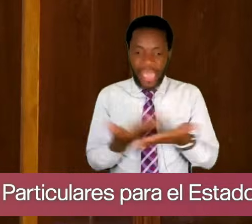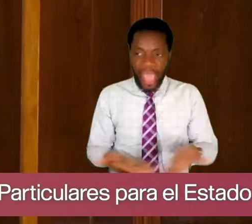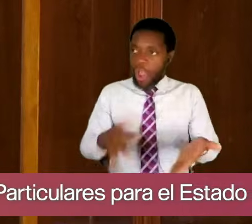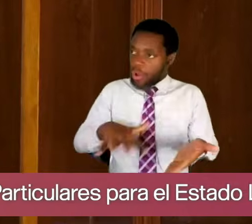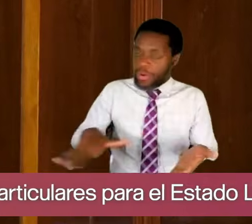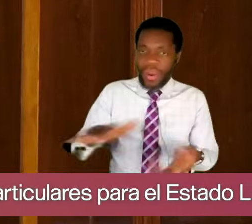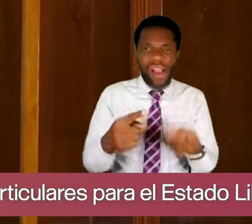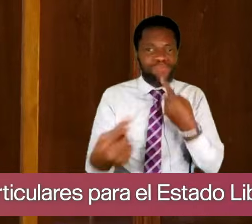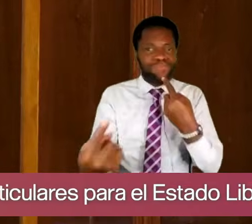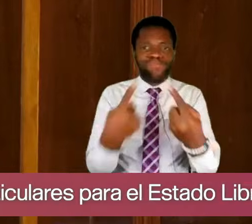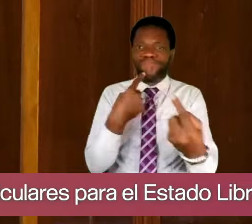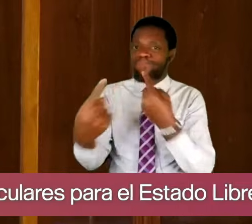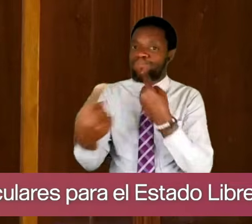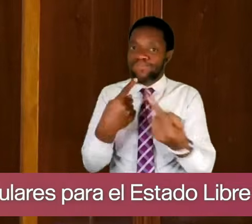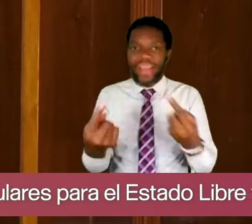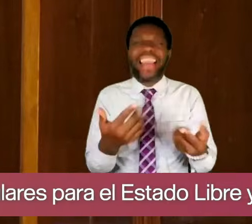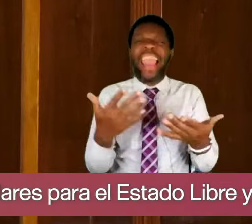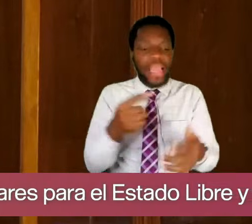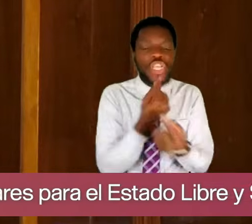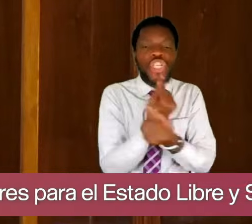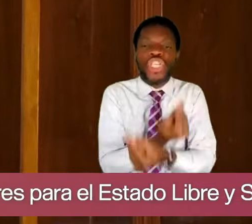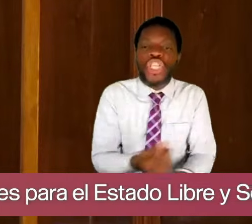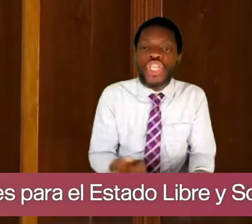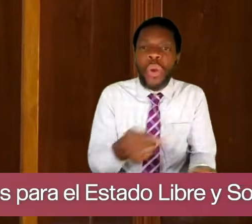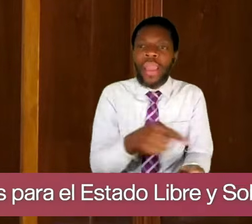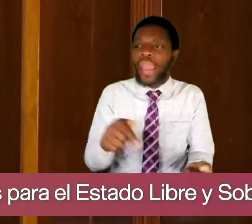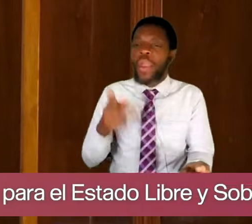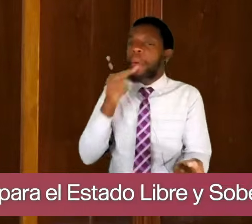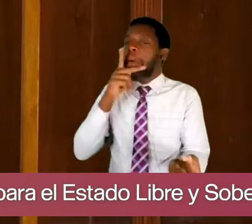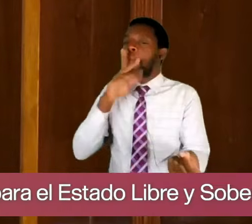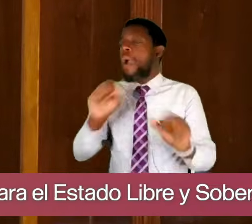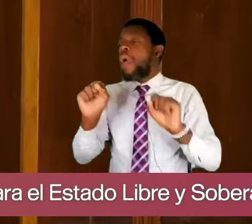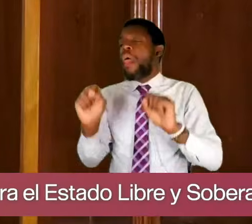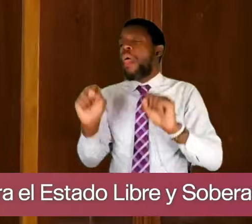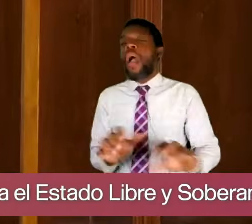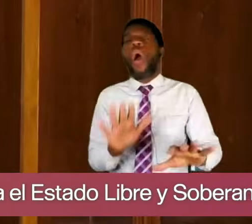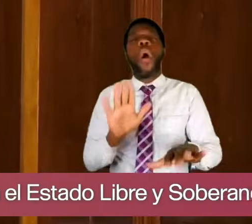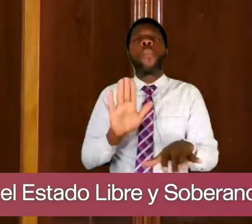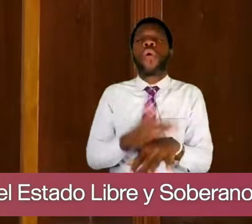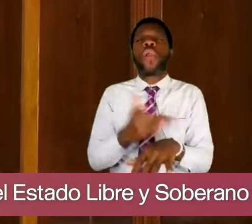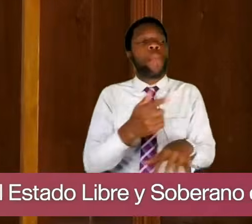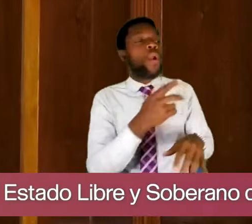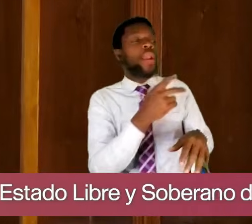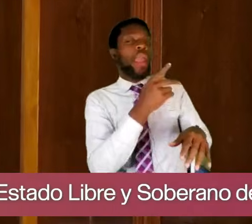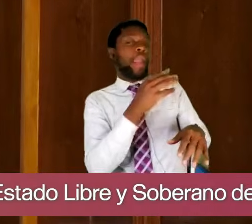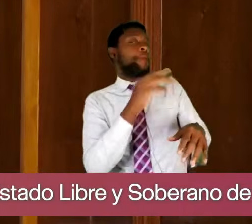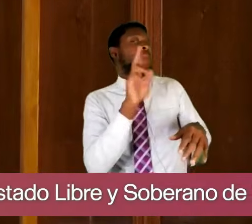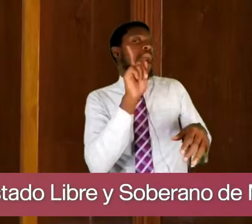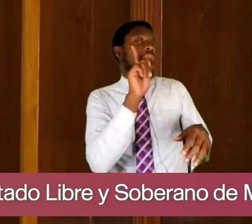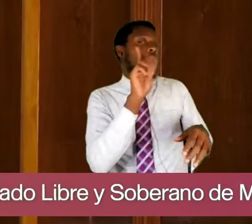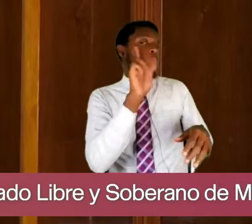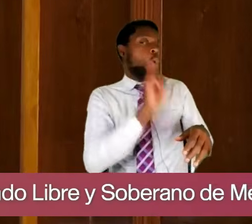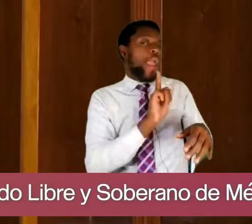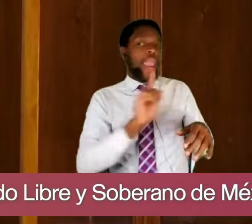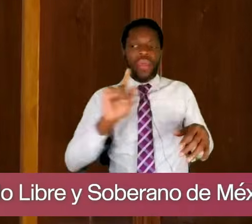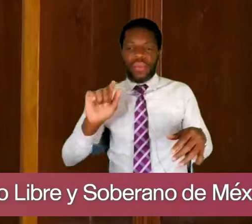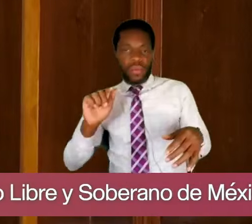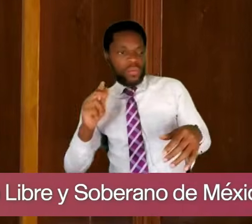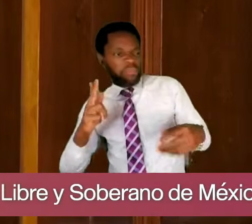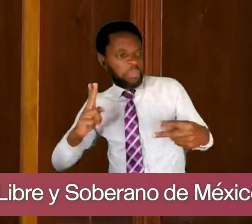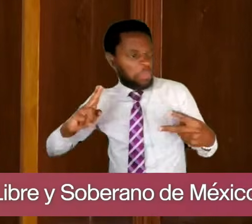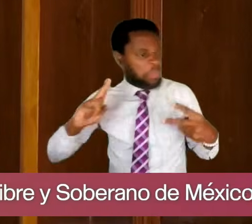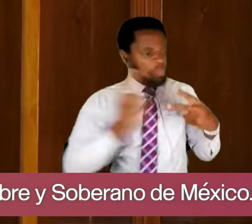urgente de las infancias en orfandad por violencia feminicida o desaparición.